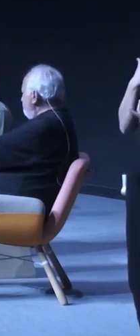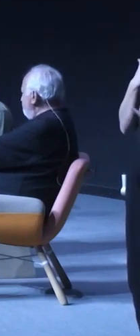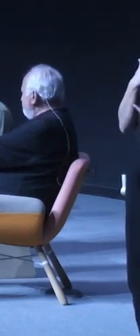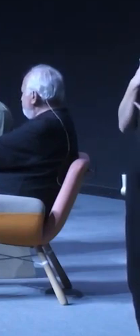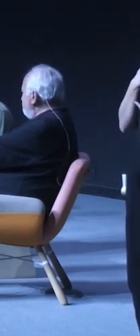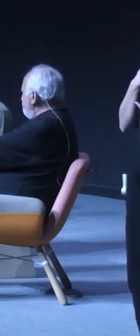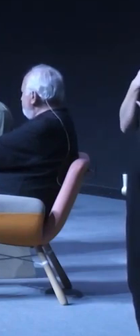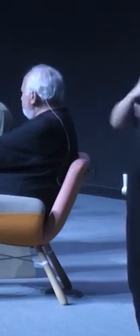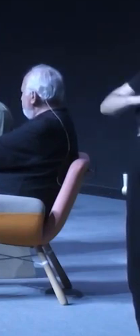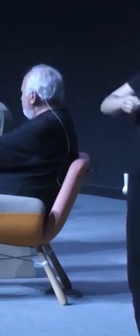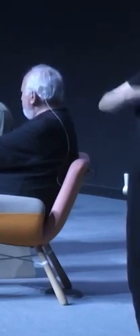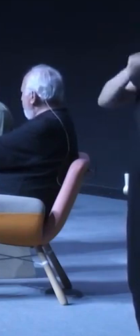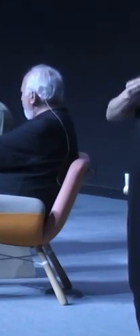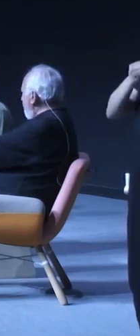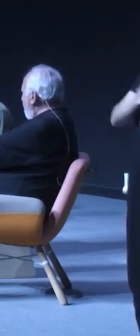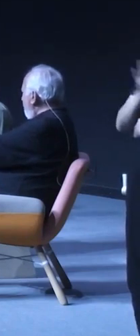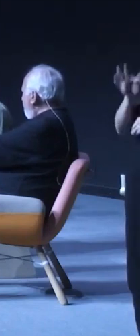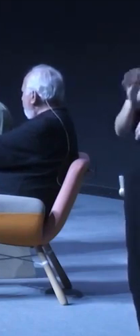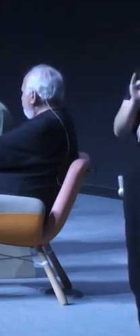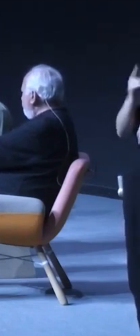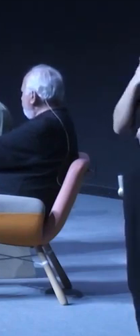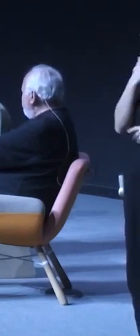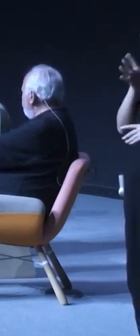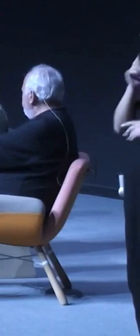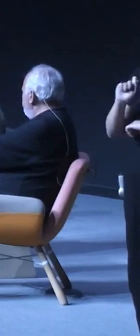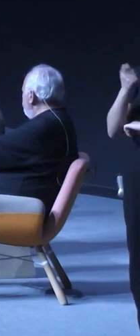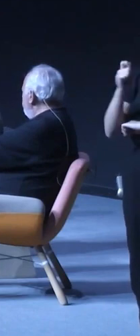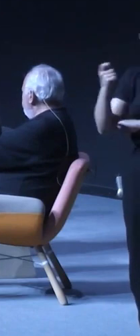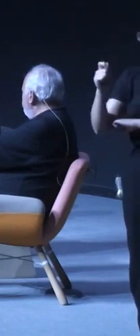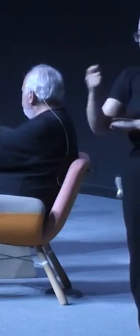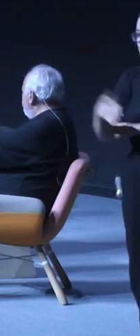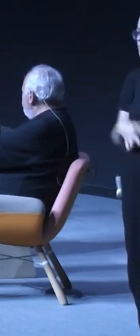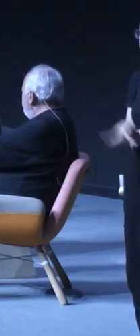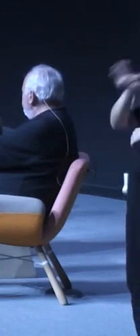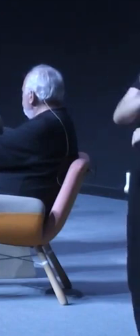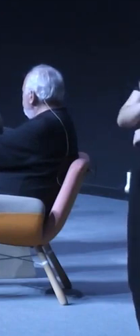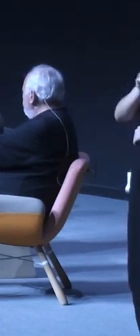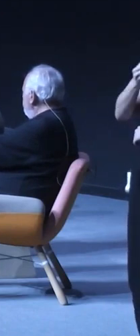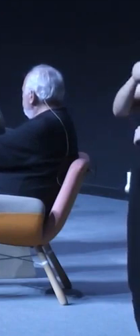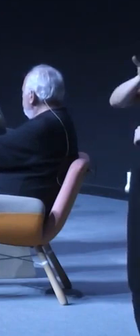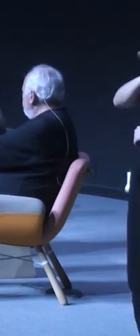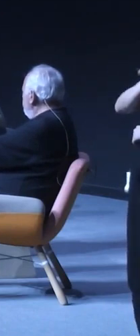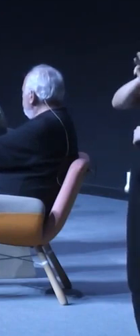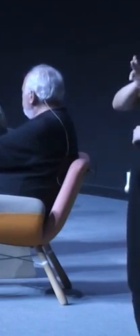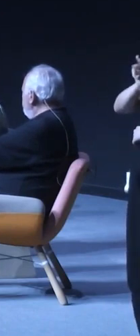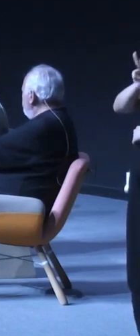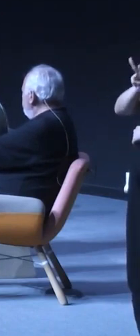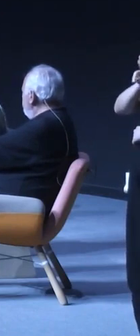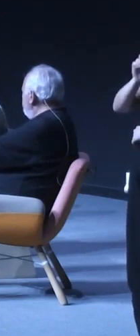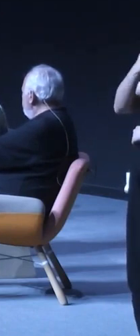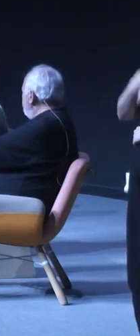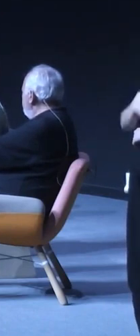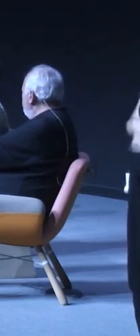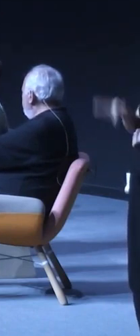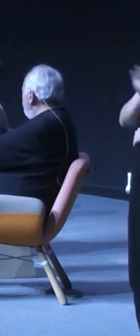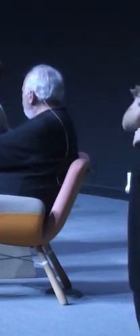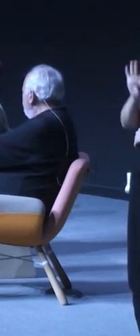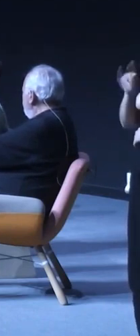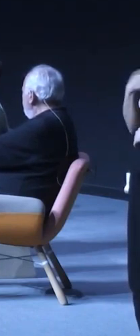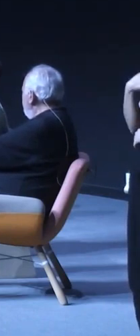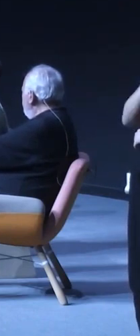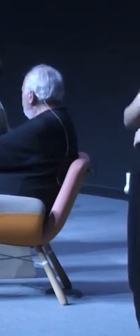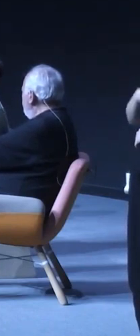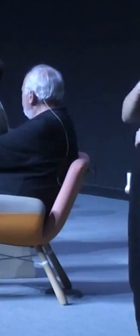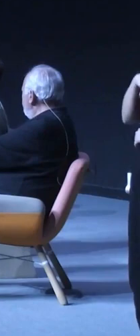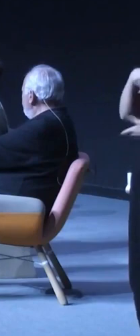éxitos. Bueno, Diego Chadaspuru, ¿cómo estás? Muy bien, encantado de participar aquí. Creo que es un corto que tiene un